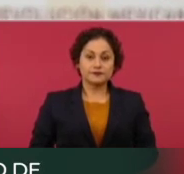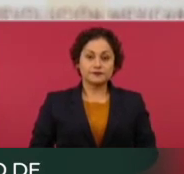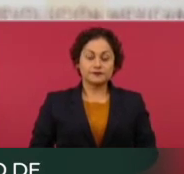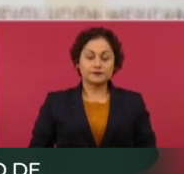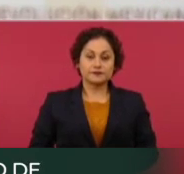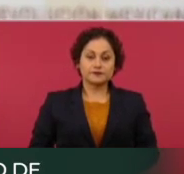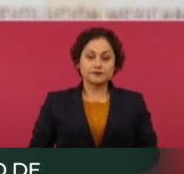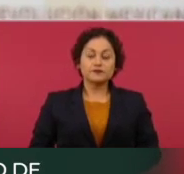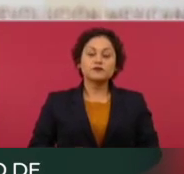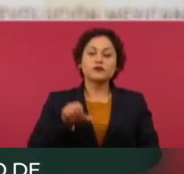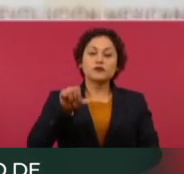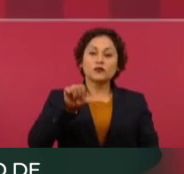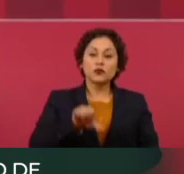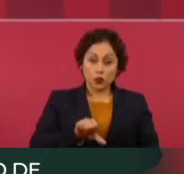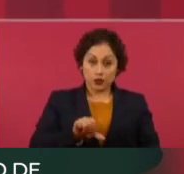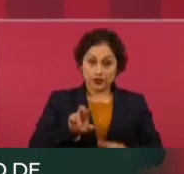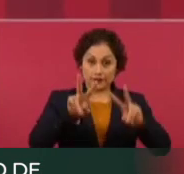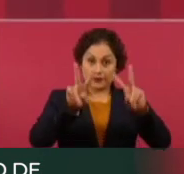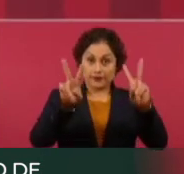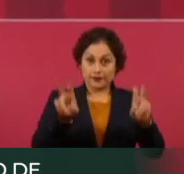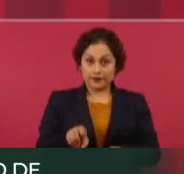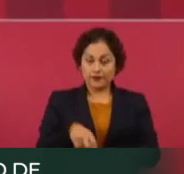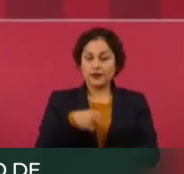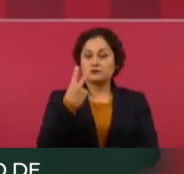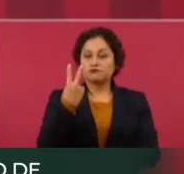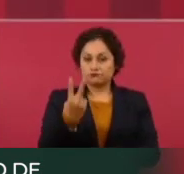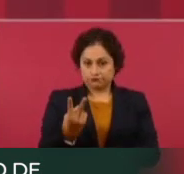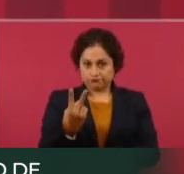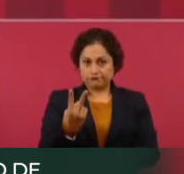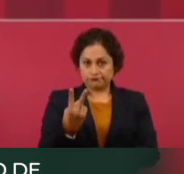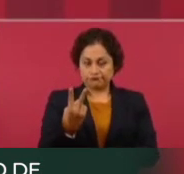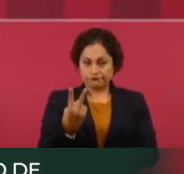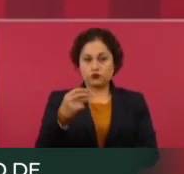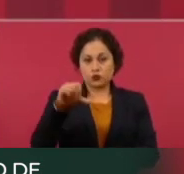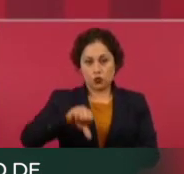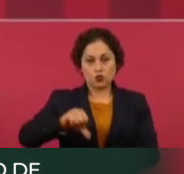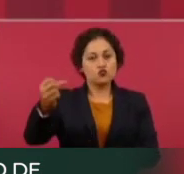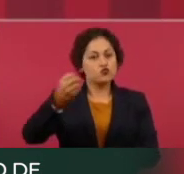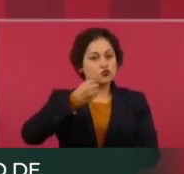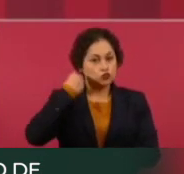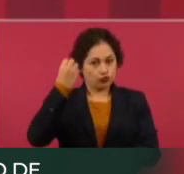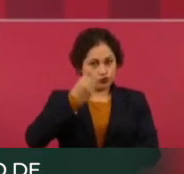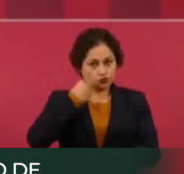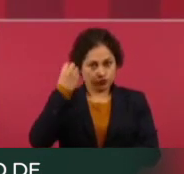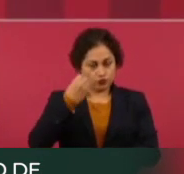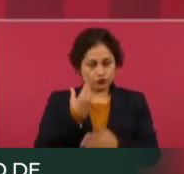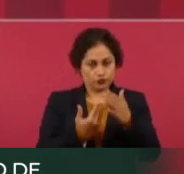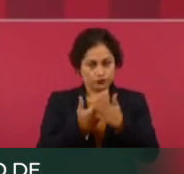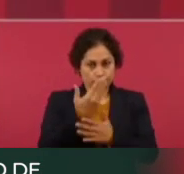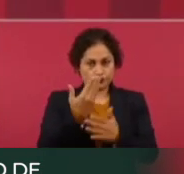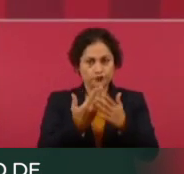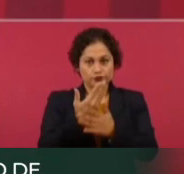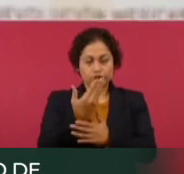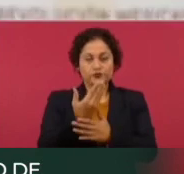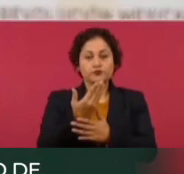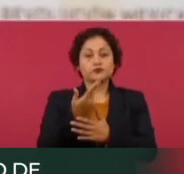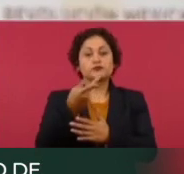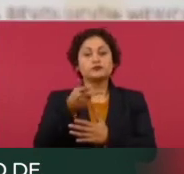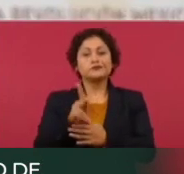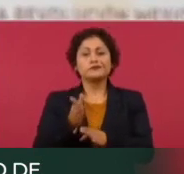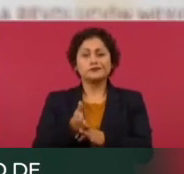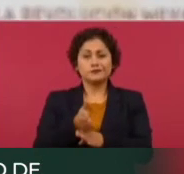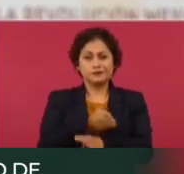país retornen a México. Indicó que la Cancillería, a cargo de Marcelo Ebrard, está haciendo los trámites para traer a los